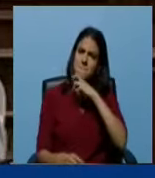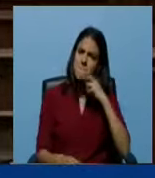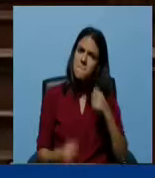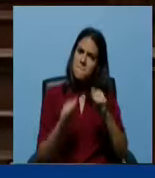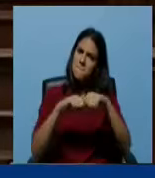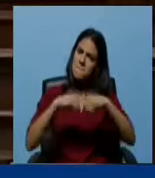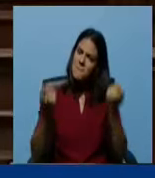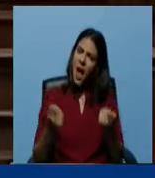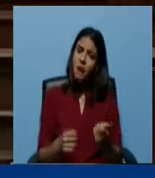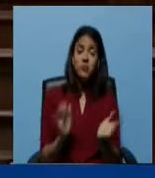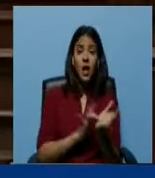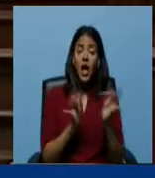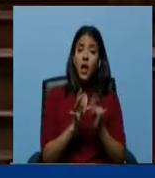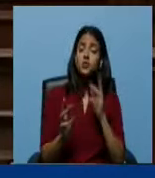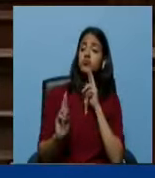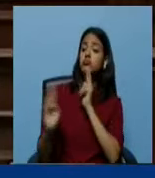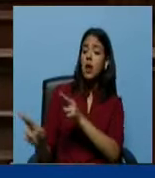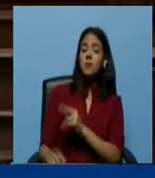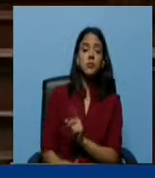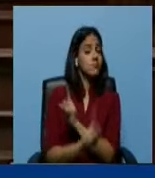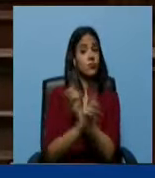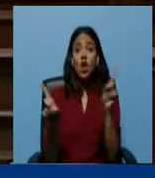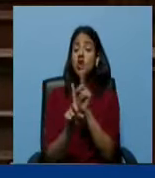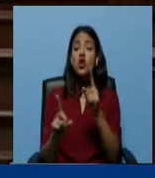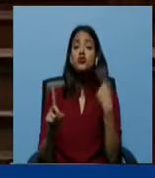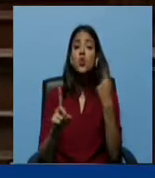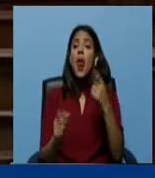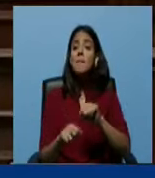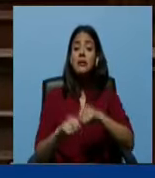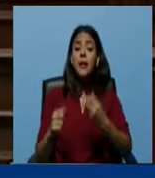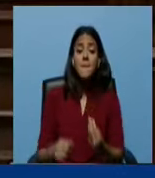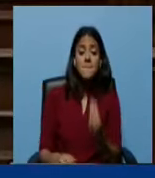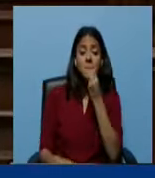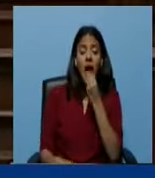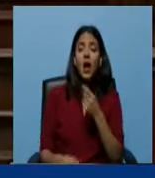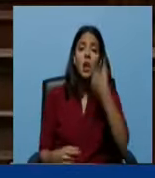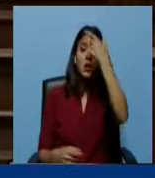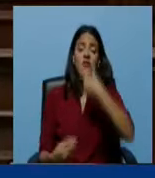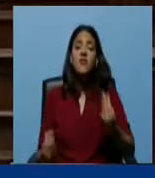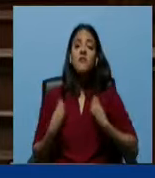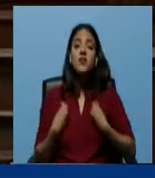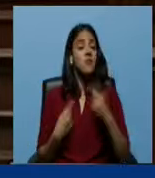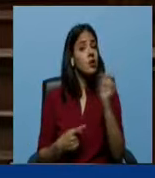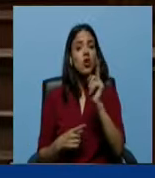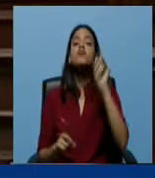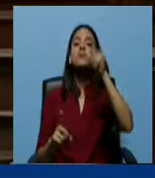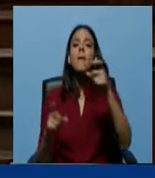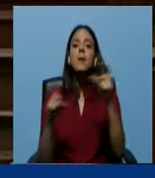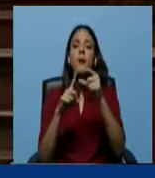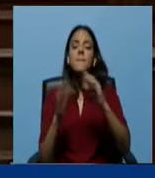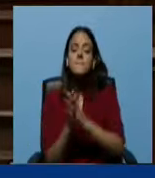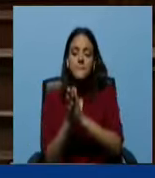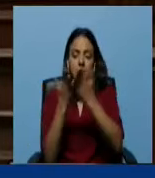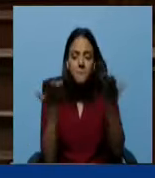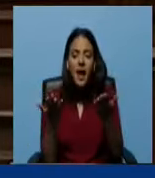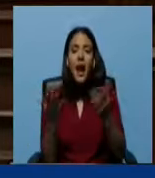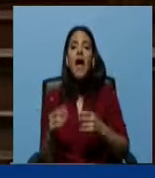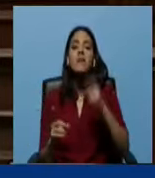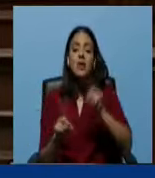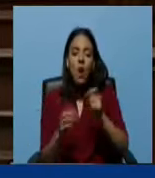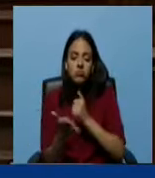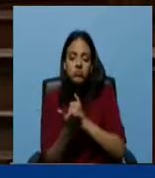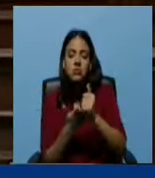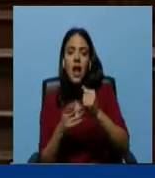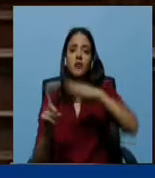Y Jesucristo le dijo, no solo de pan vive el hombre, sino de la palabra sagrada de nuestro Señor.